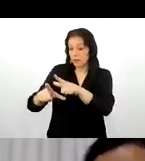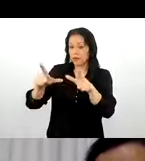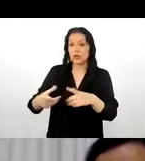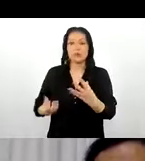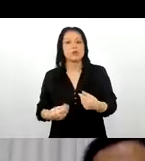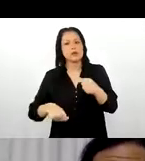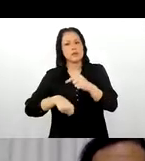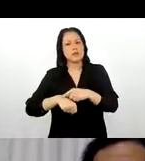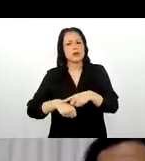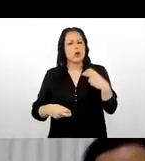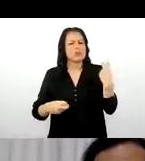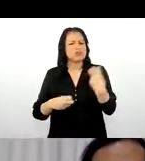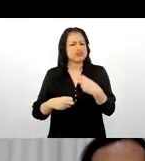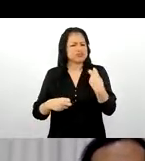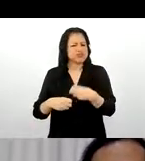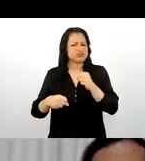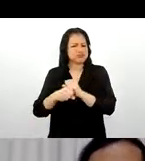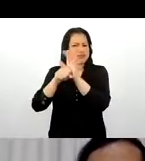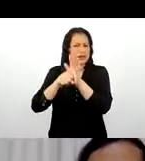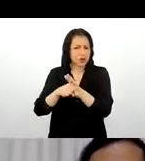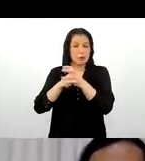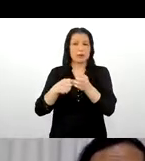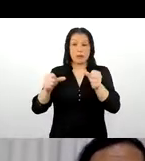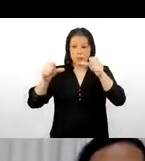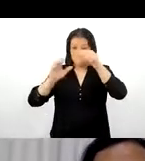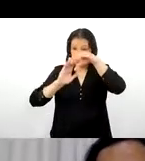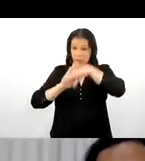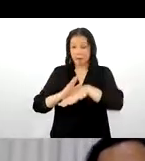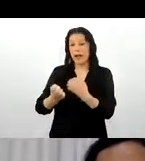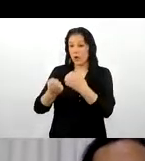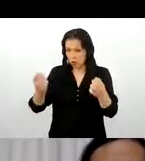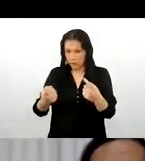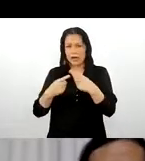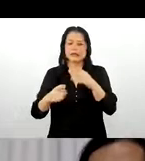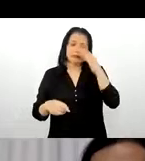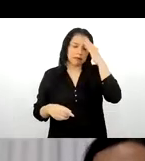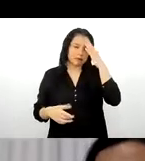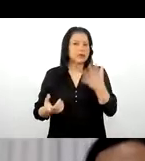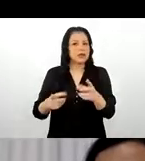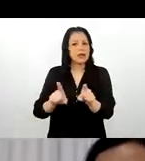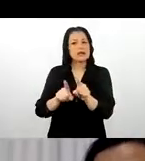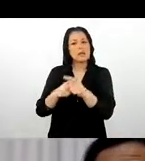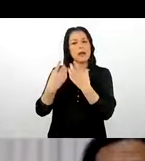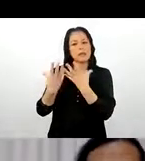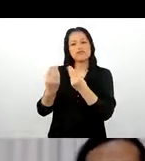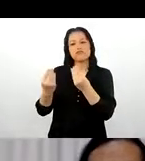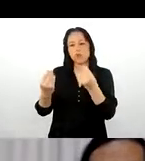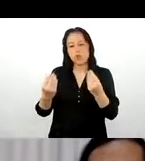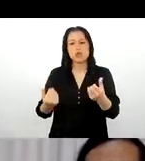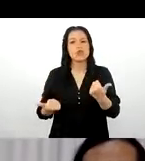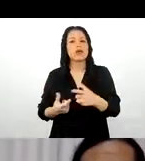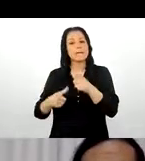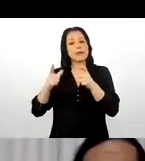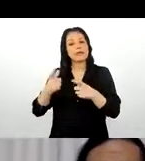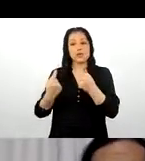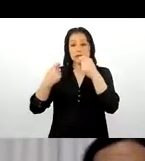hemos atravesado, sabiendo que hemos pasado difícil desde nuestros hogares, pero sabemos que también muchos de los actores del turismo,